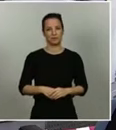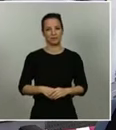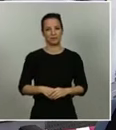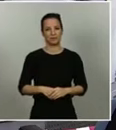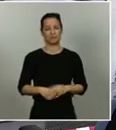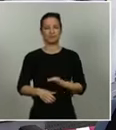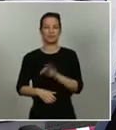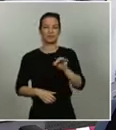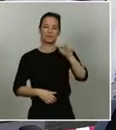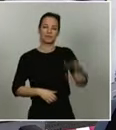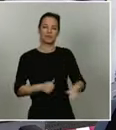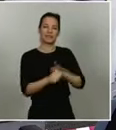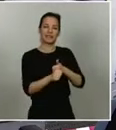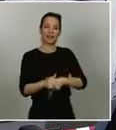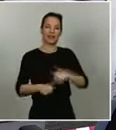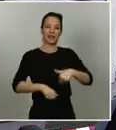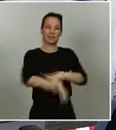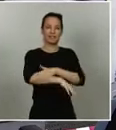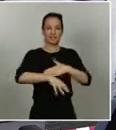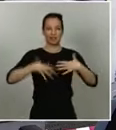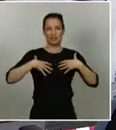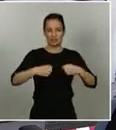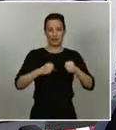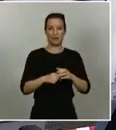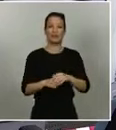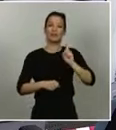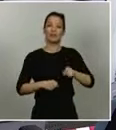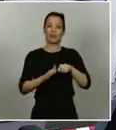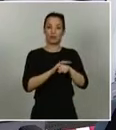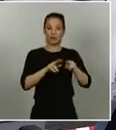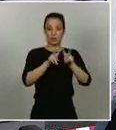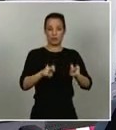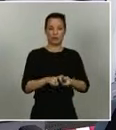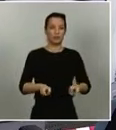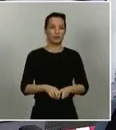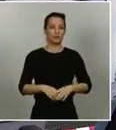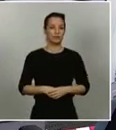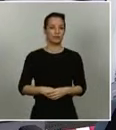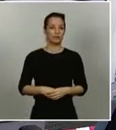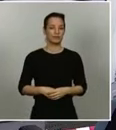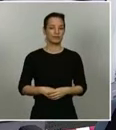secretario general del Ministerio de Sanidad y director ejecutivo del estudio. Gracias, ministro.